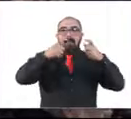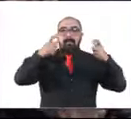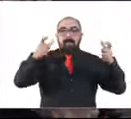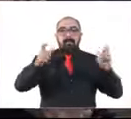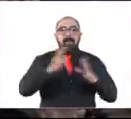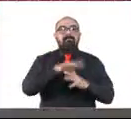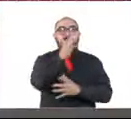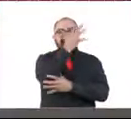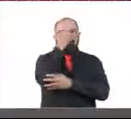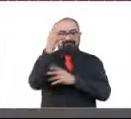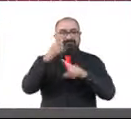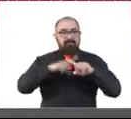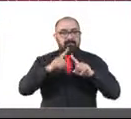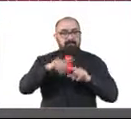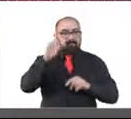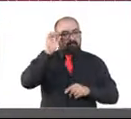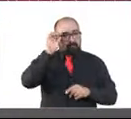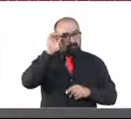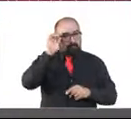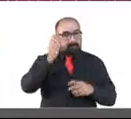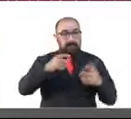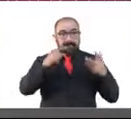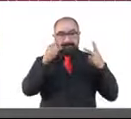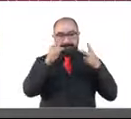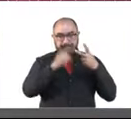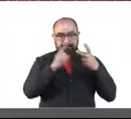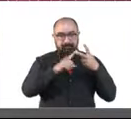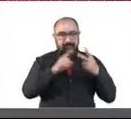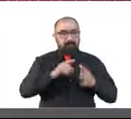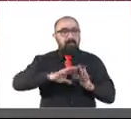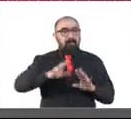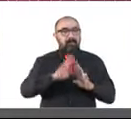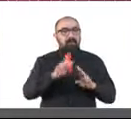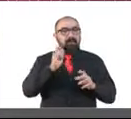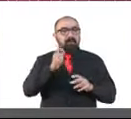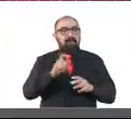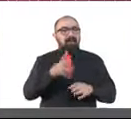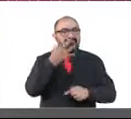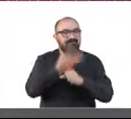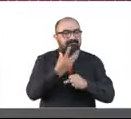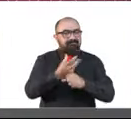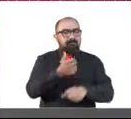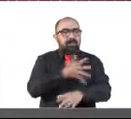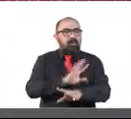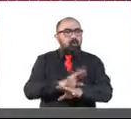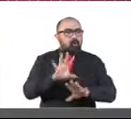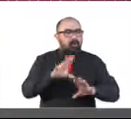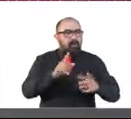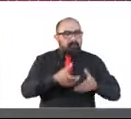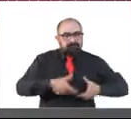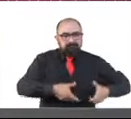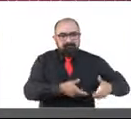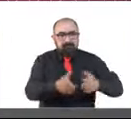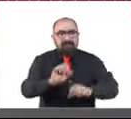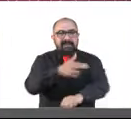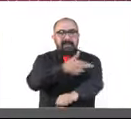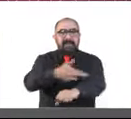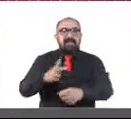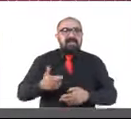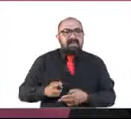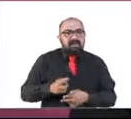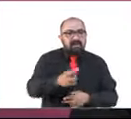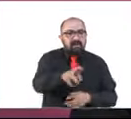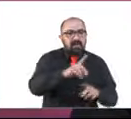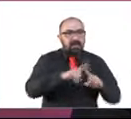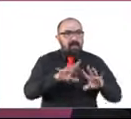segundo tema es la restauración de cuerpos de agua en la ciudad. Todavía quedan ríos vivos en la Ciudad de México que es muy importante